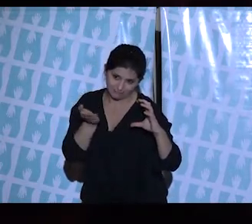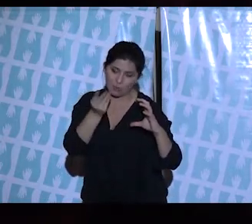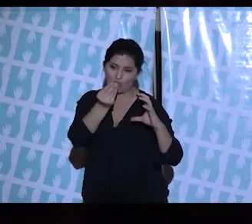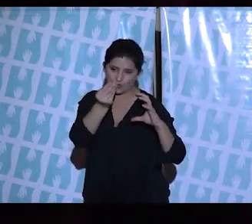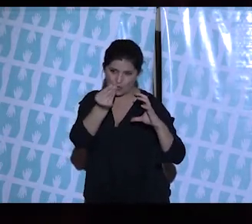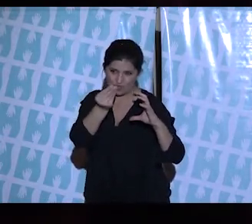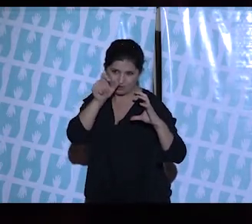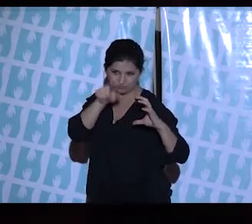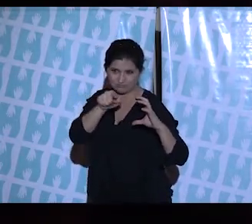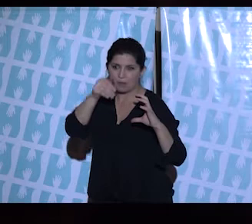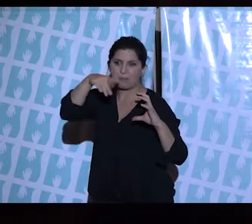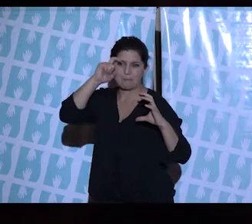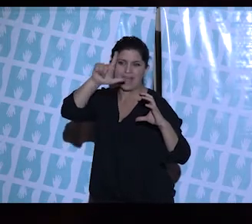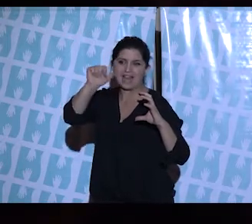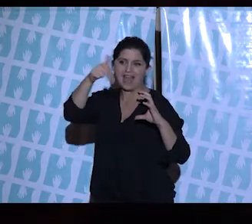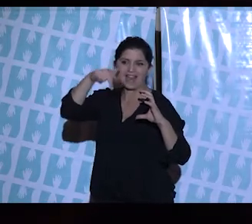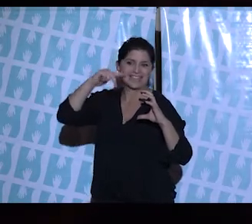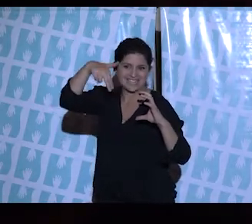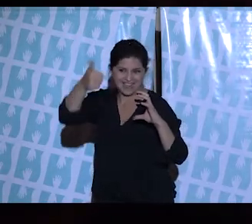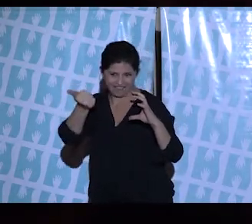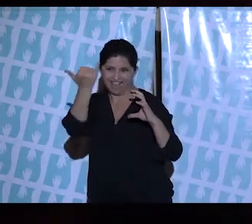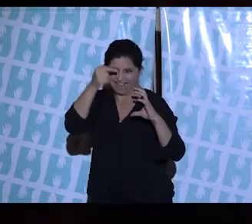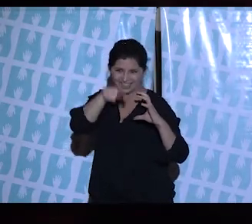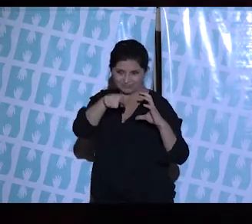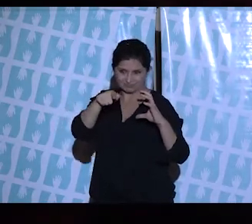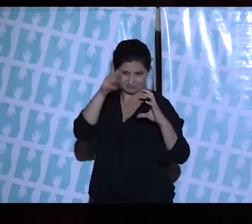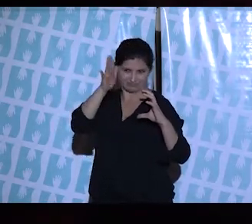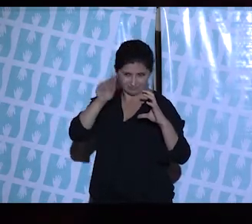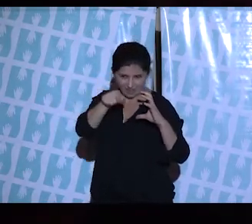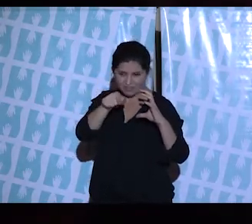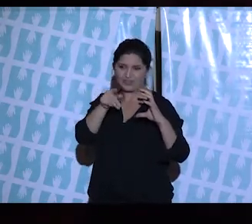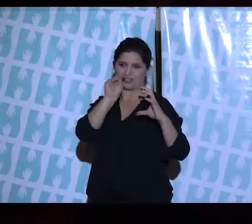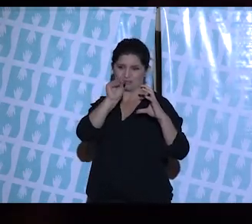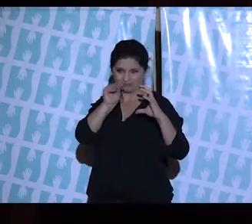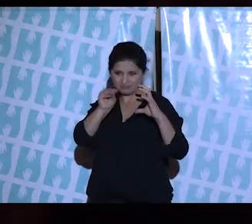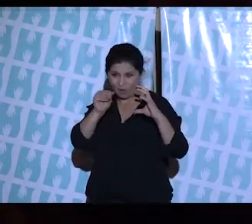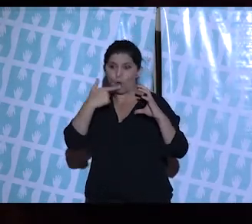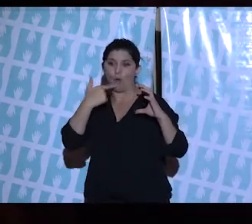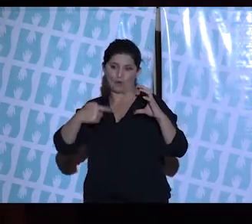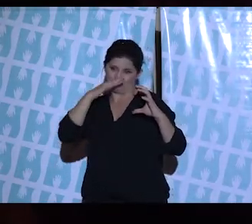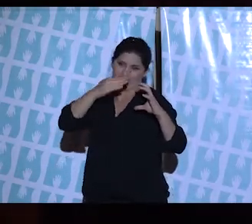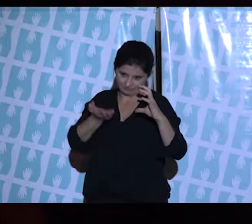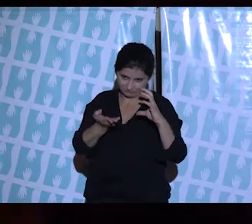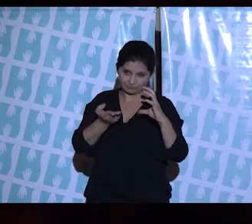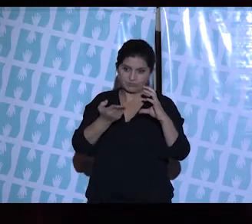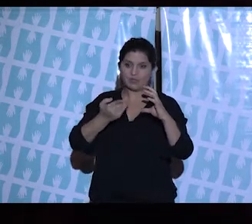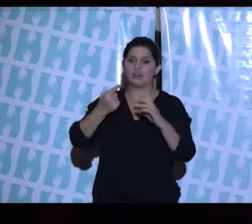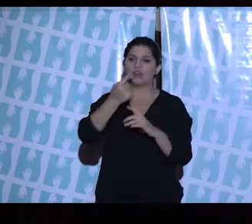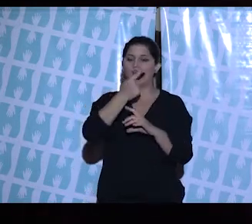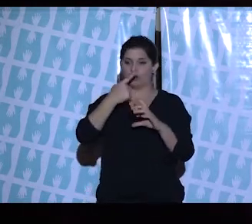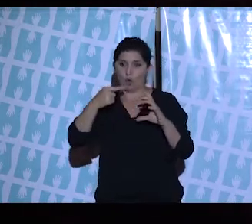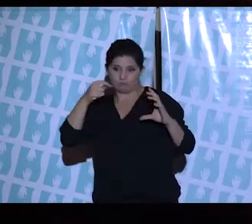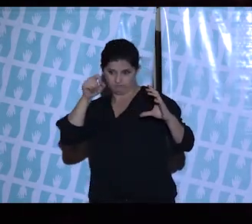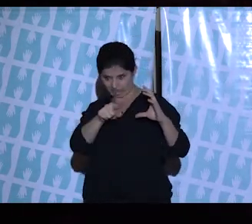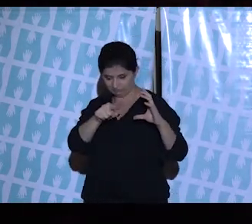justamente por la pigmentación de la melanina. Y recién, fíjense, 100 años después, se